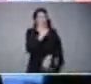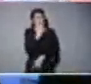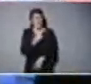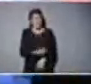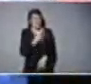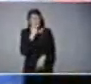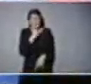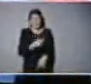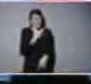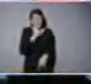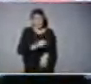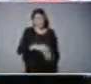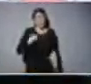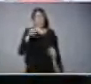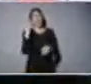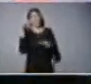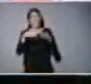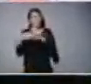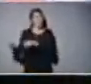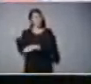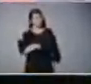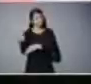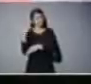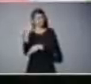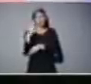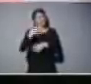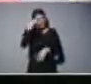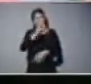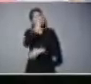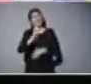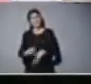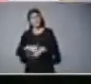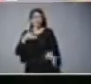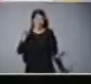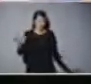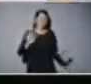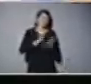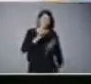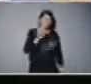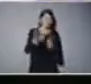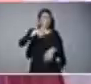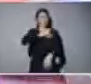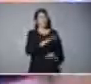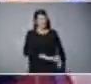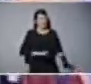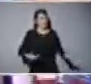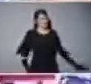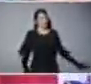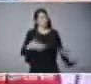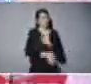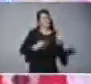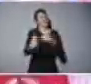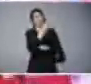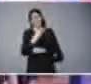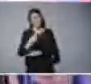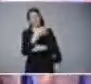la espalda y de los grupos pasar. Que sabemos que hay crisis, pero no hay que abusar. Que nosotros somos niños que nos tienen que